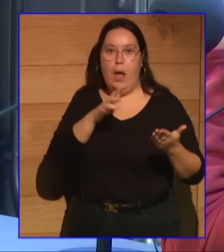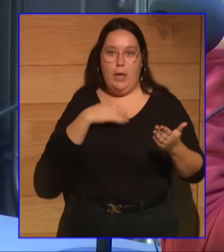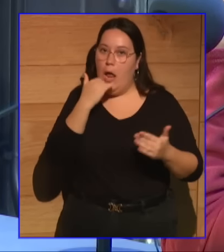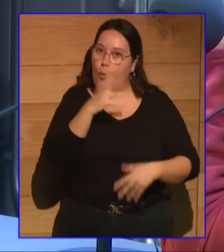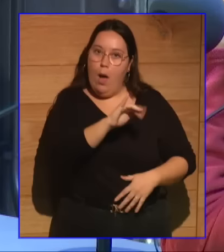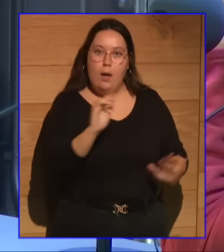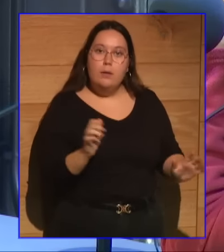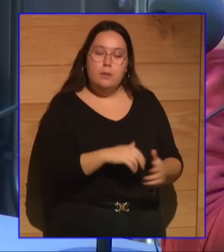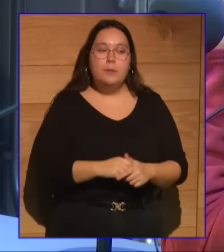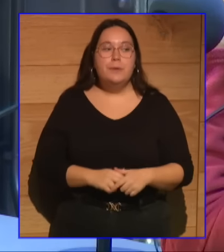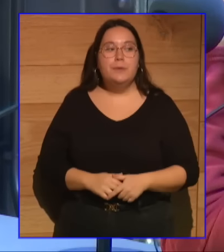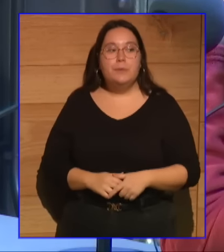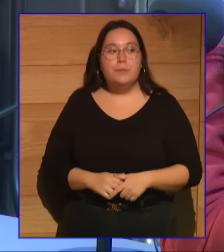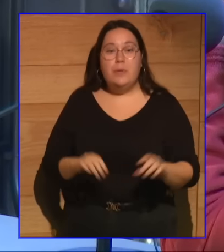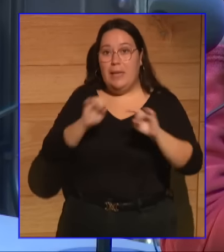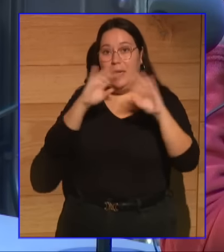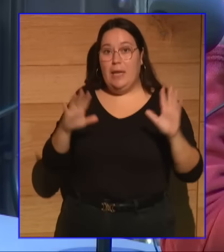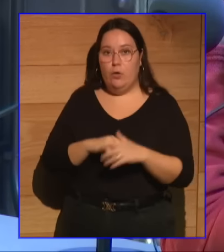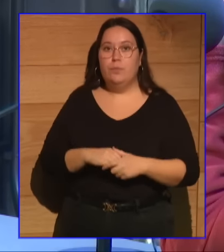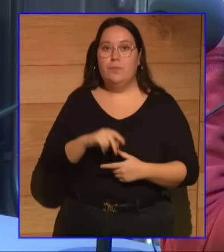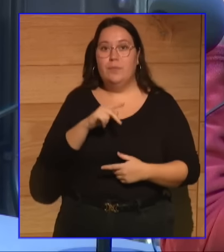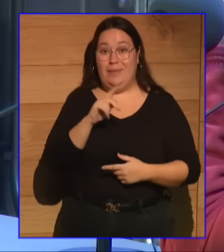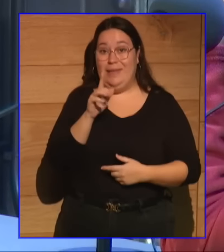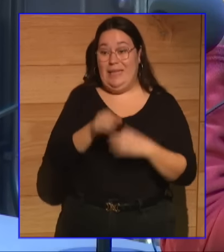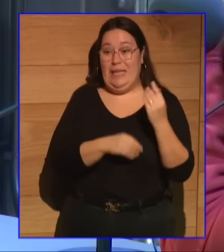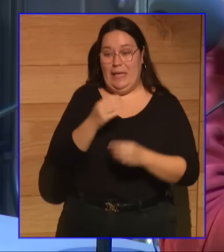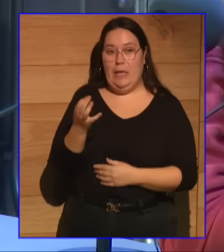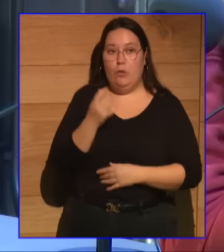aquí hay algo, creo que dijo. Claro, y Thomas Kennedy intentó